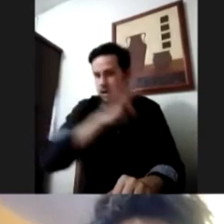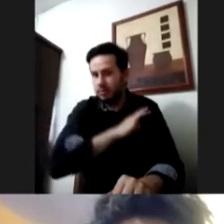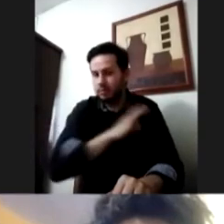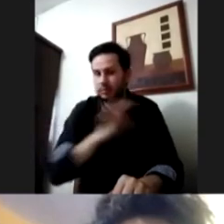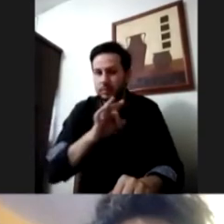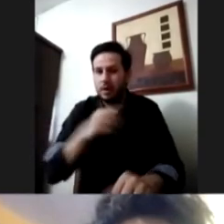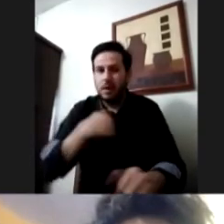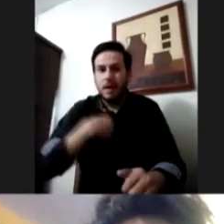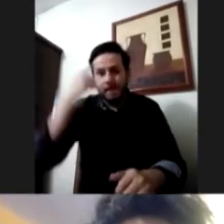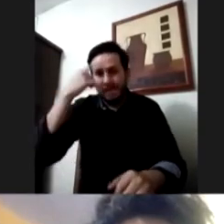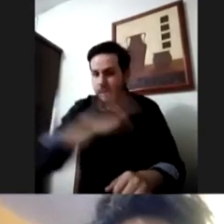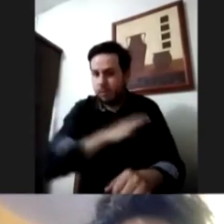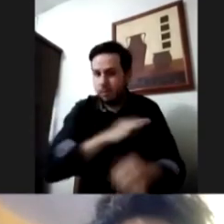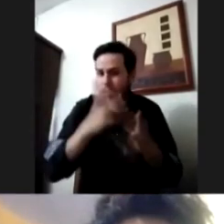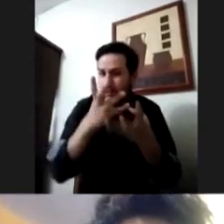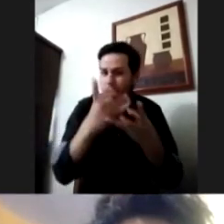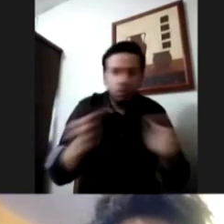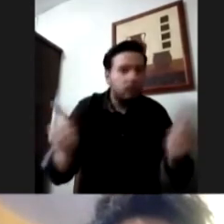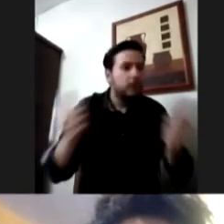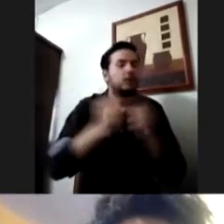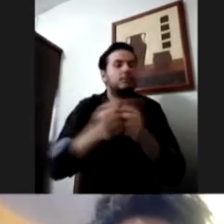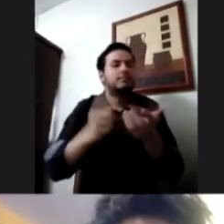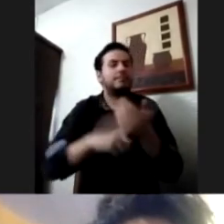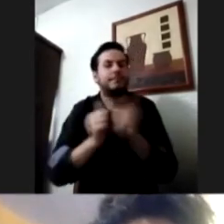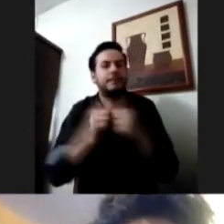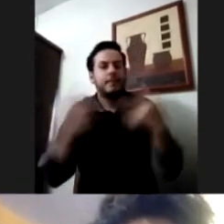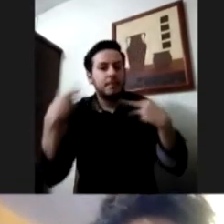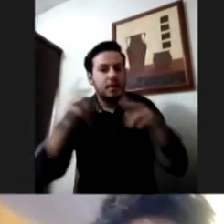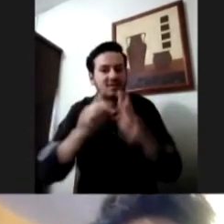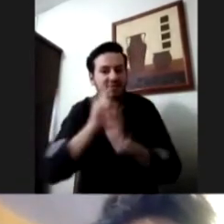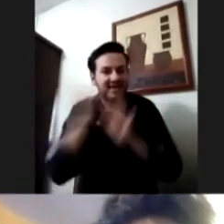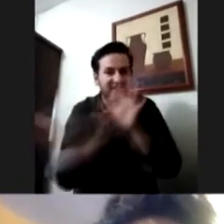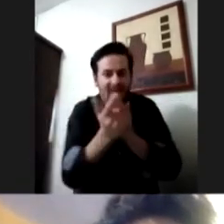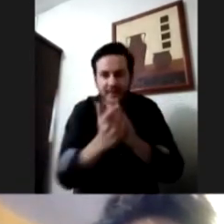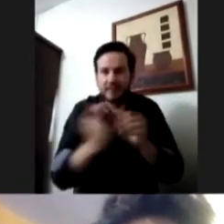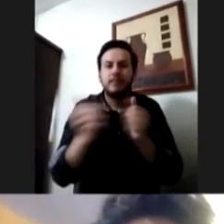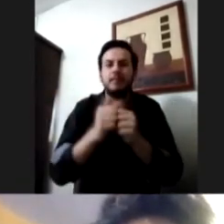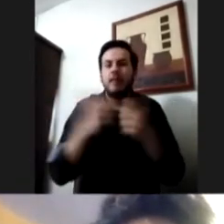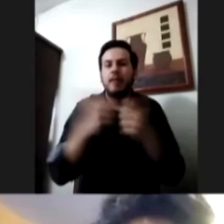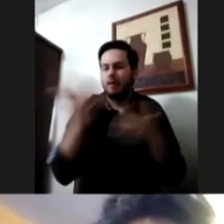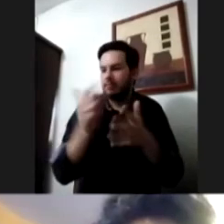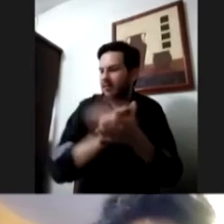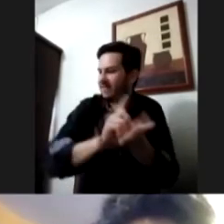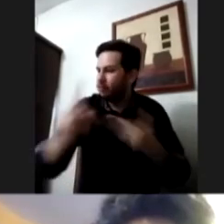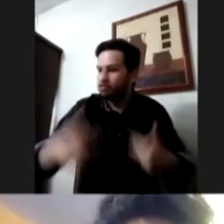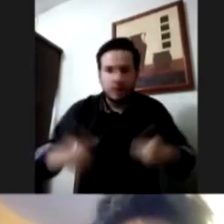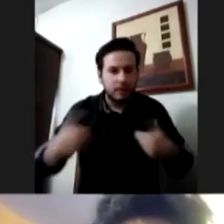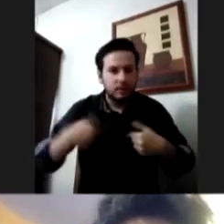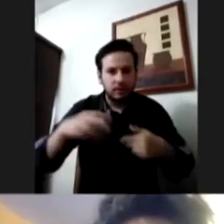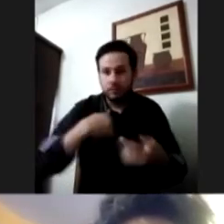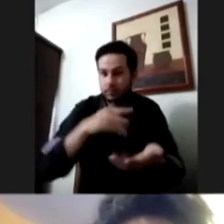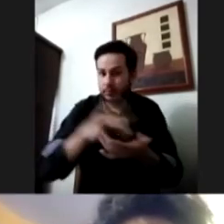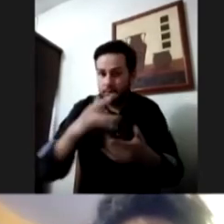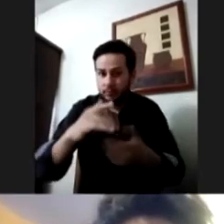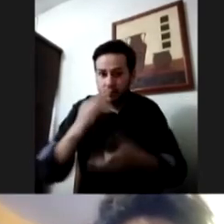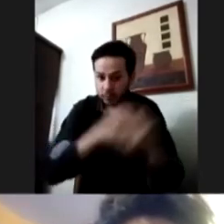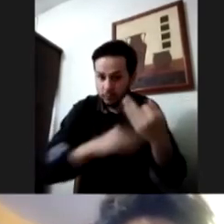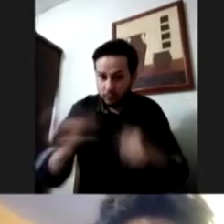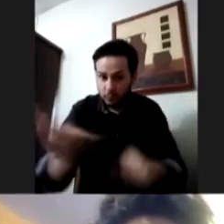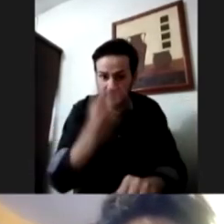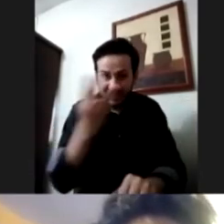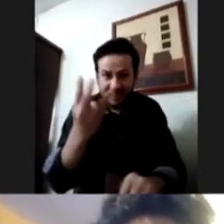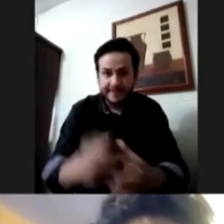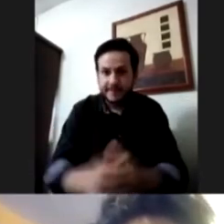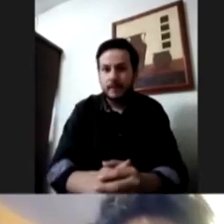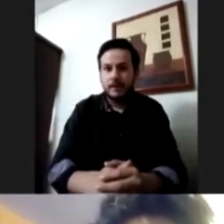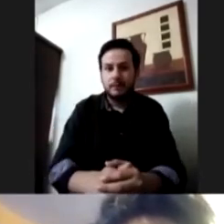para los Refugiados, ACNUR, además de maestro en leyes y especialista en derechos humanos. Bienvenidos los tres. Y déjenme